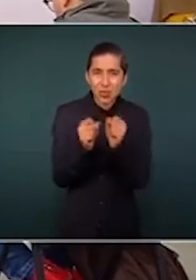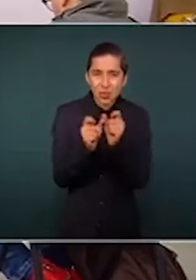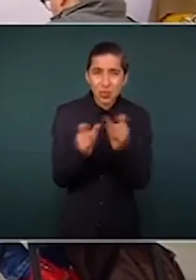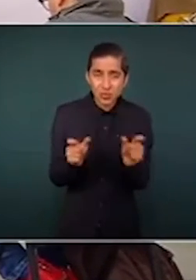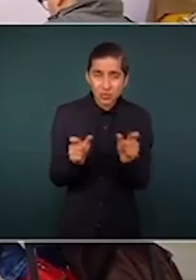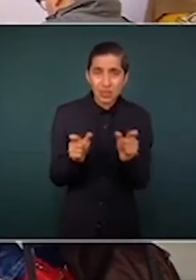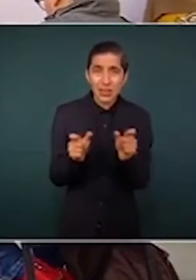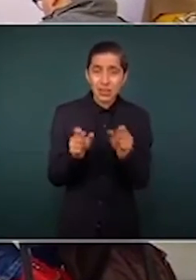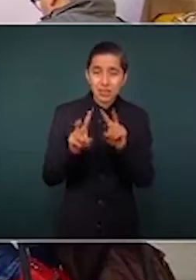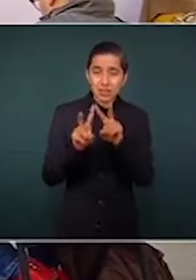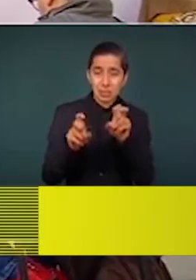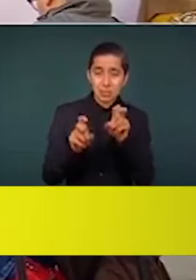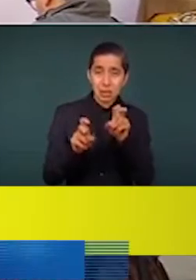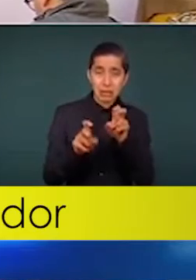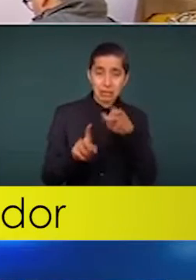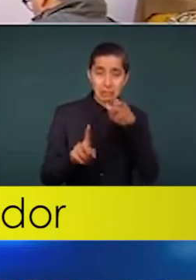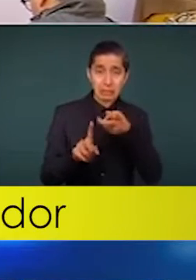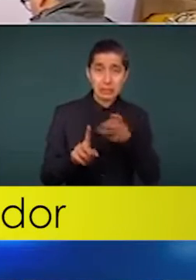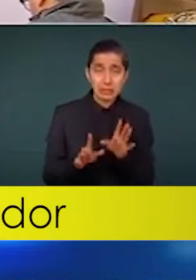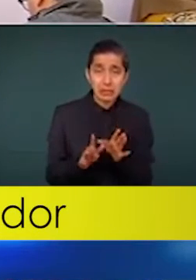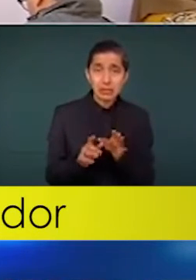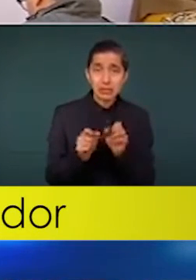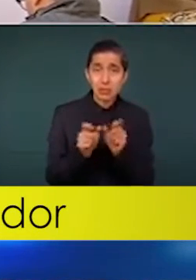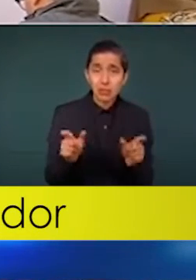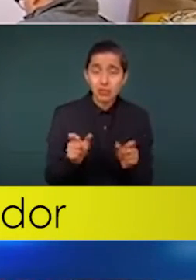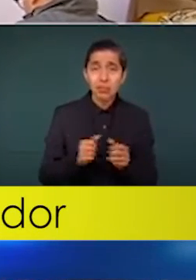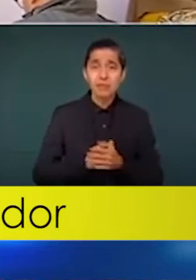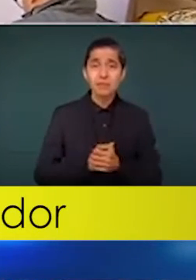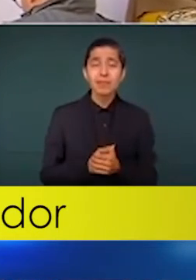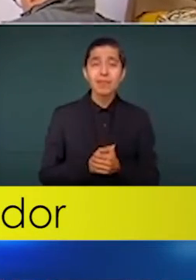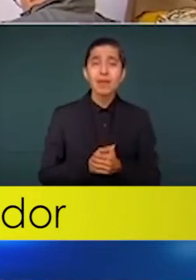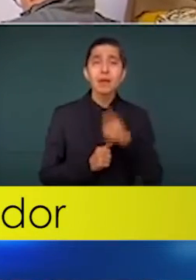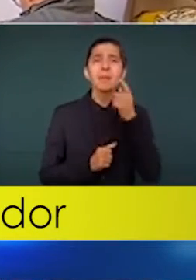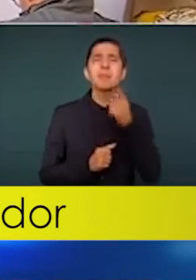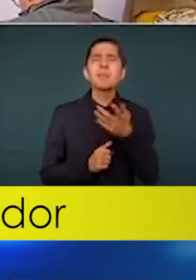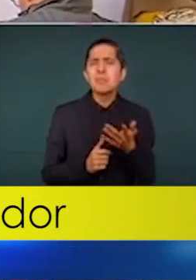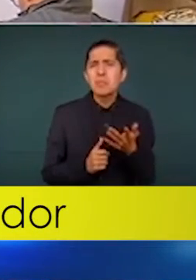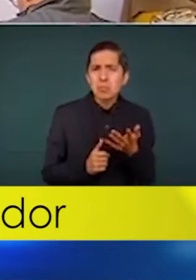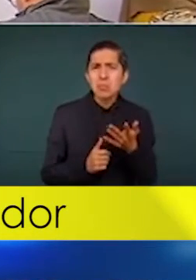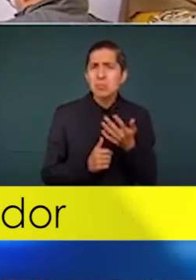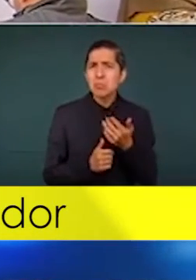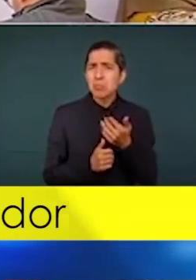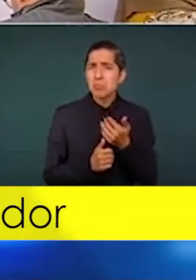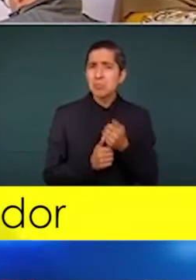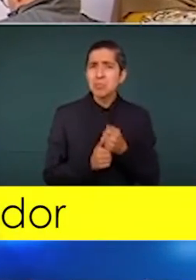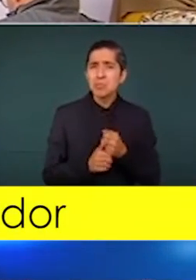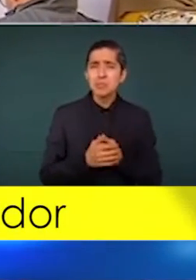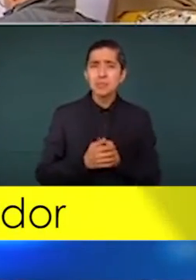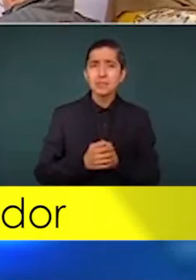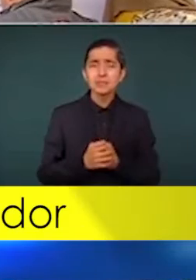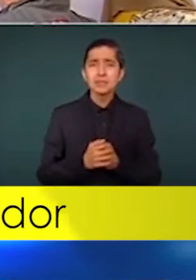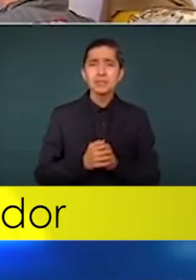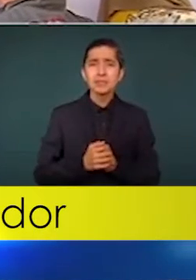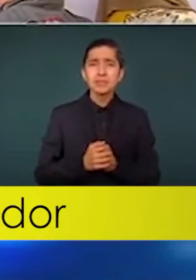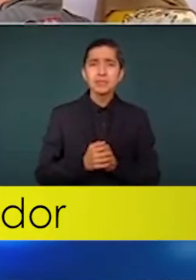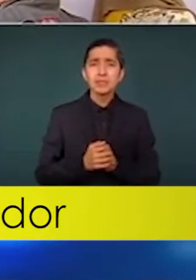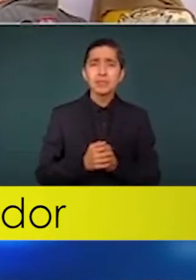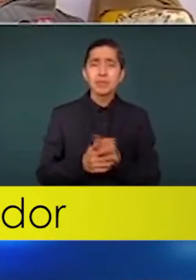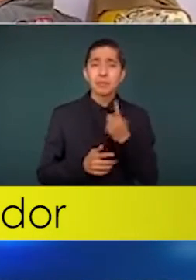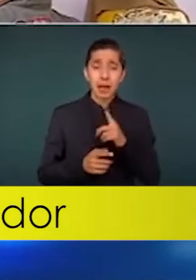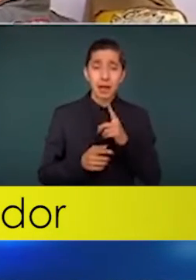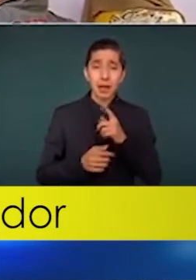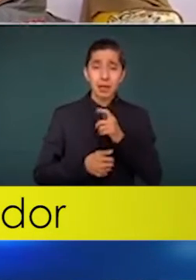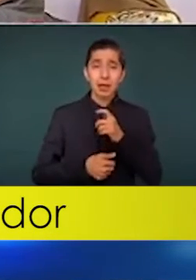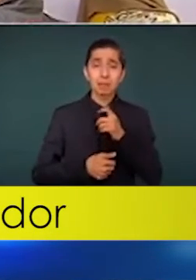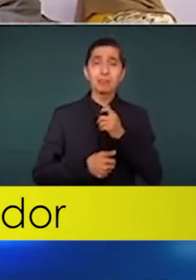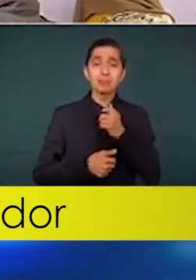que participe el ejército,